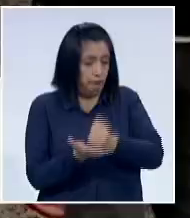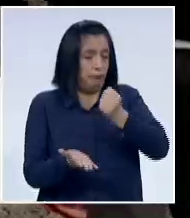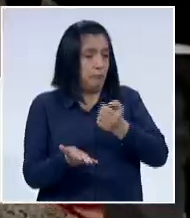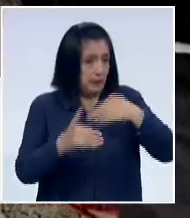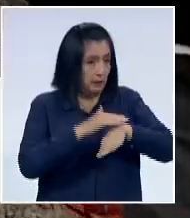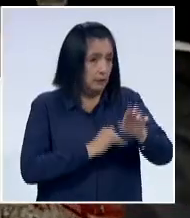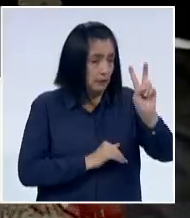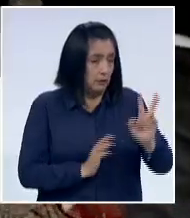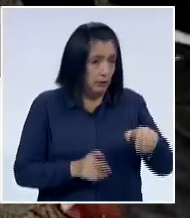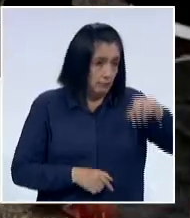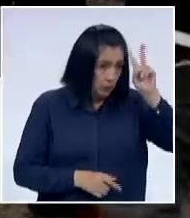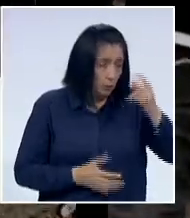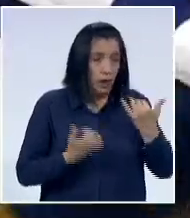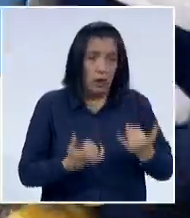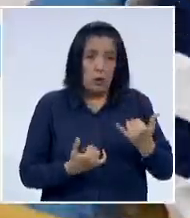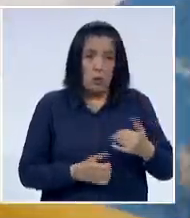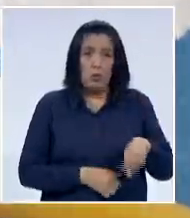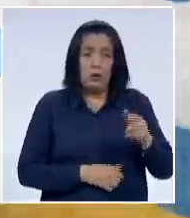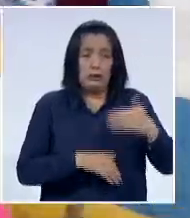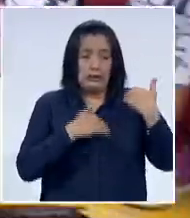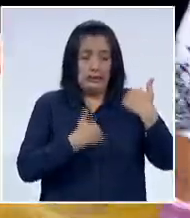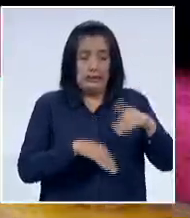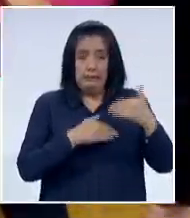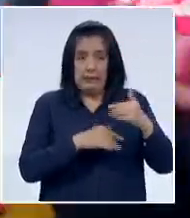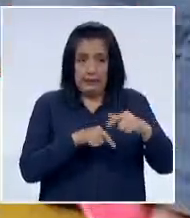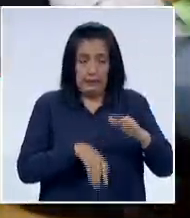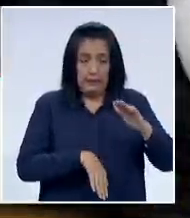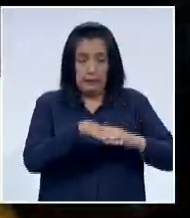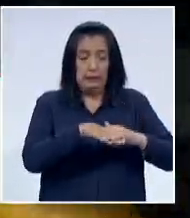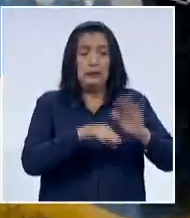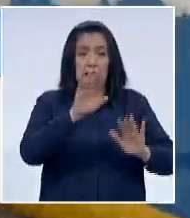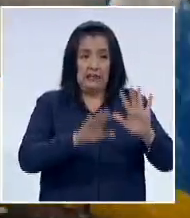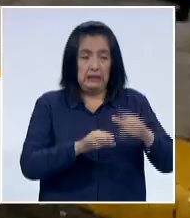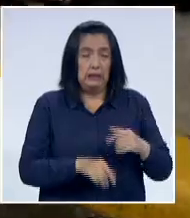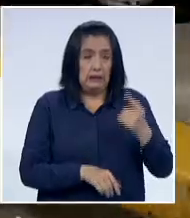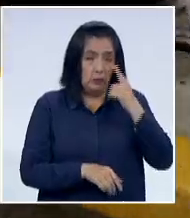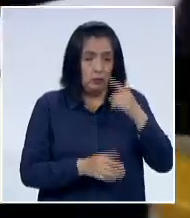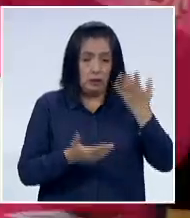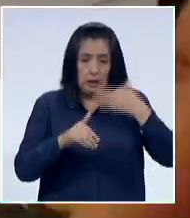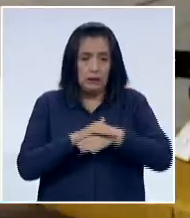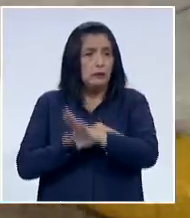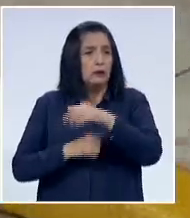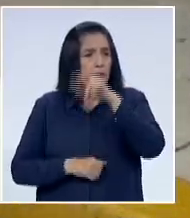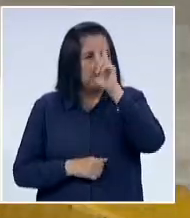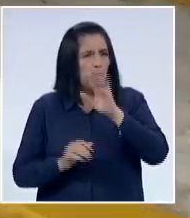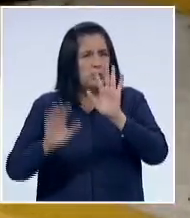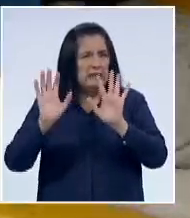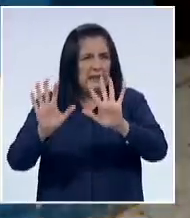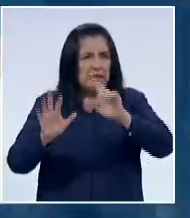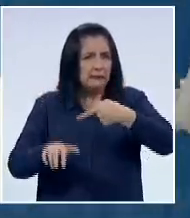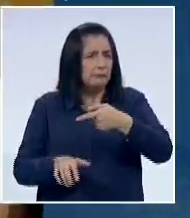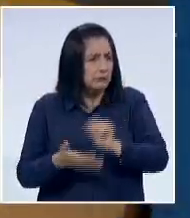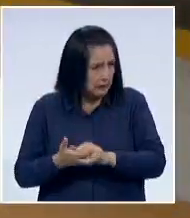país, hasta el momento, desde la fecha límite que fue el 15 de junio, han ingresado al Perú más de 10.000